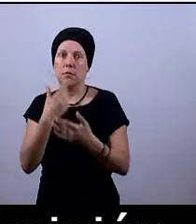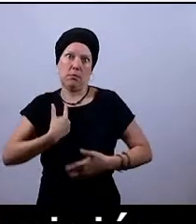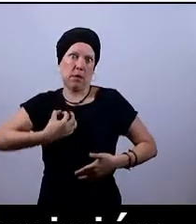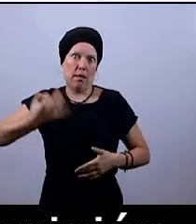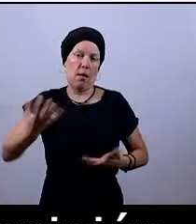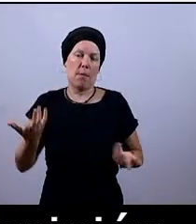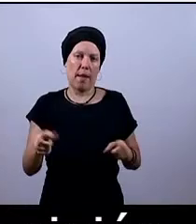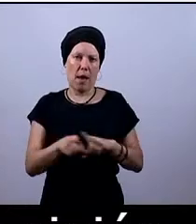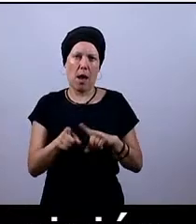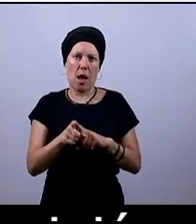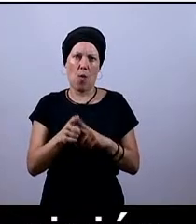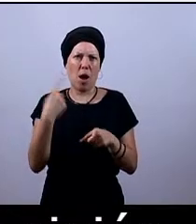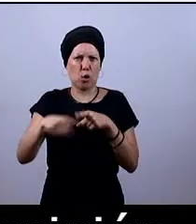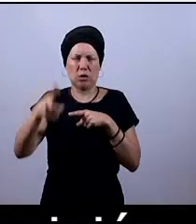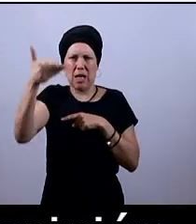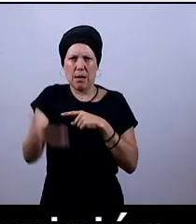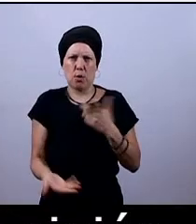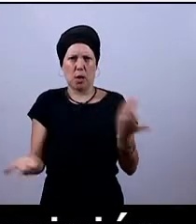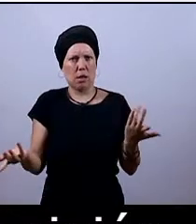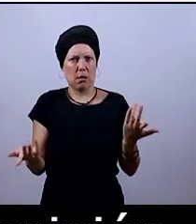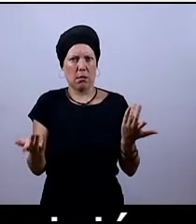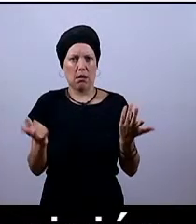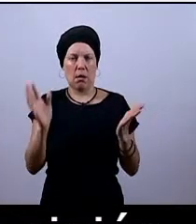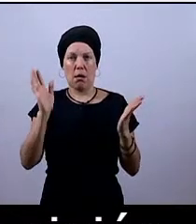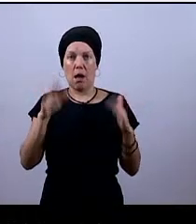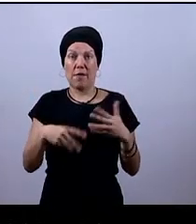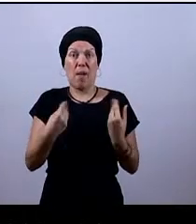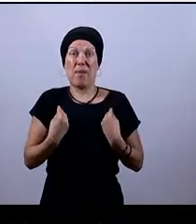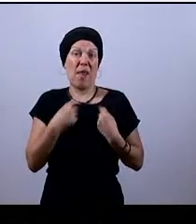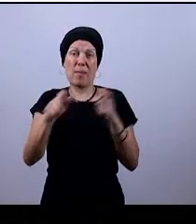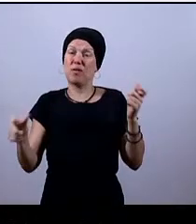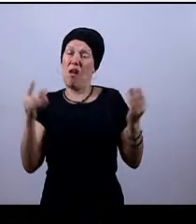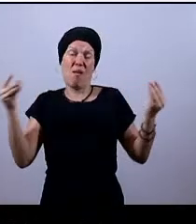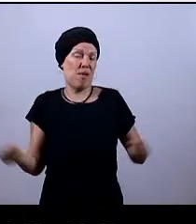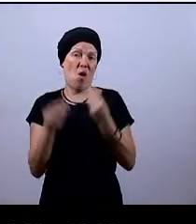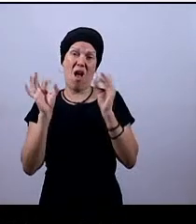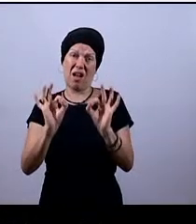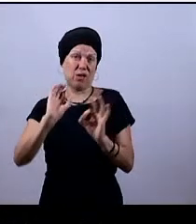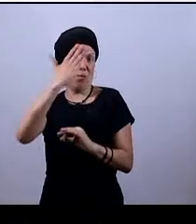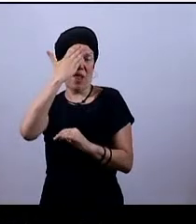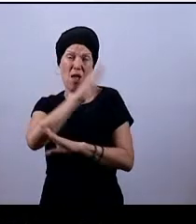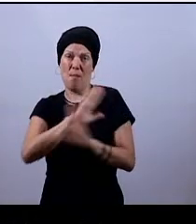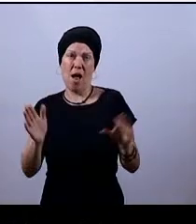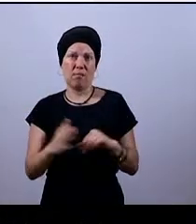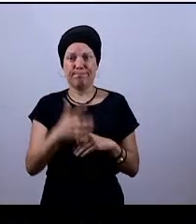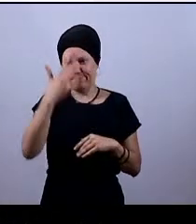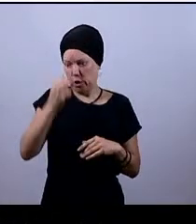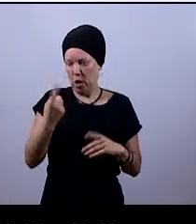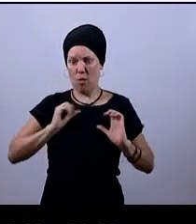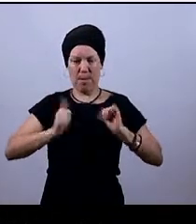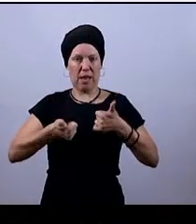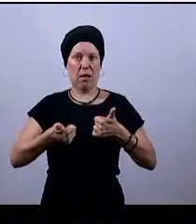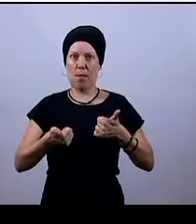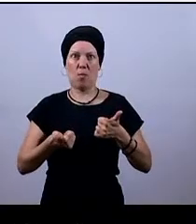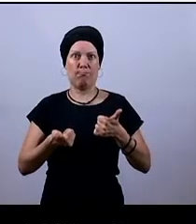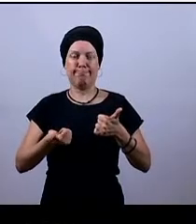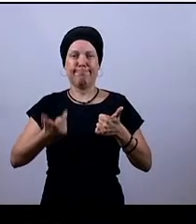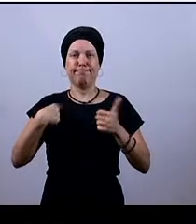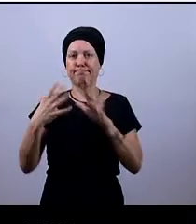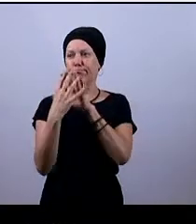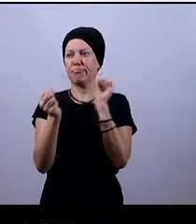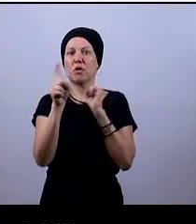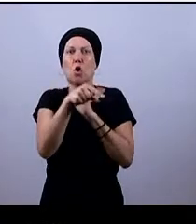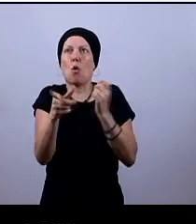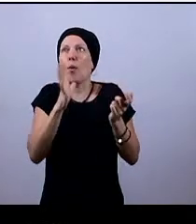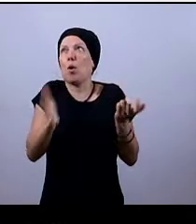la mesa lo importante, que es mejorar la vida de la gente. Creo que diálogo ha habido desde un primer momento, entendimiento no, porque